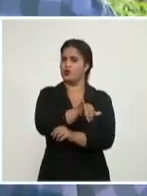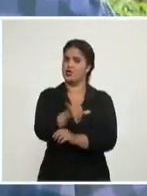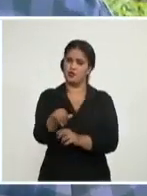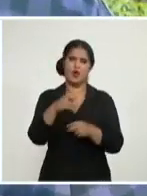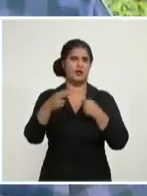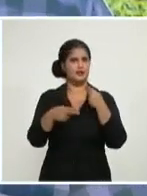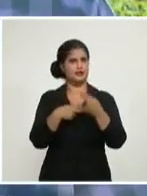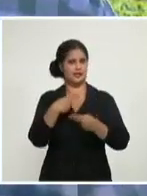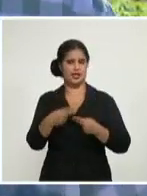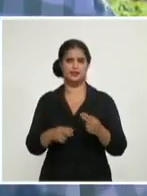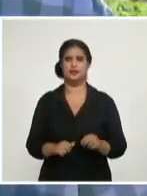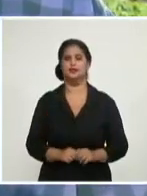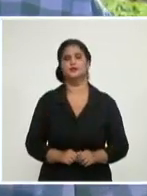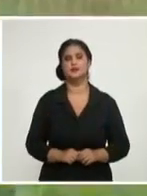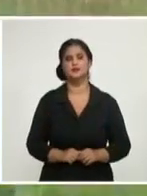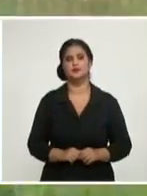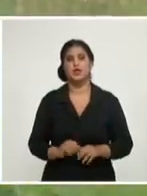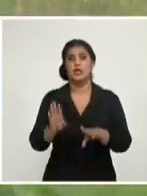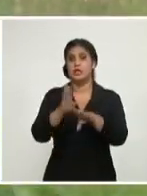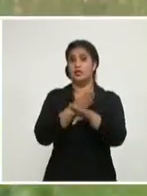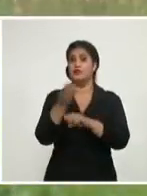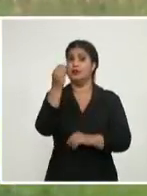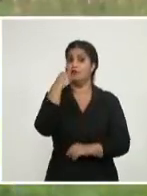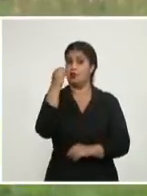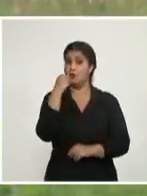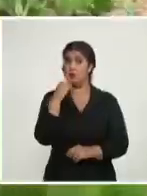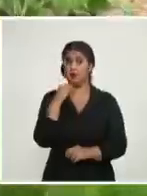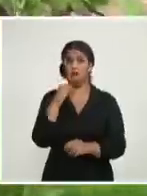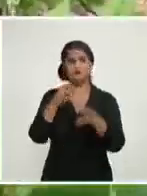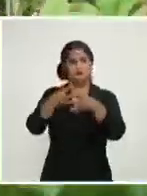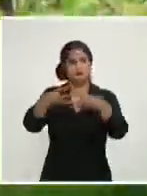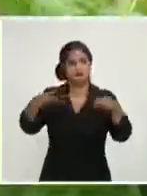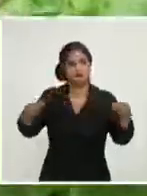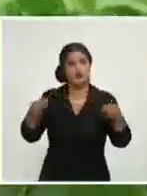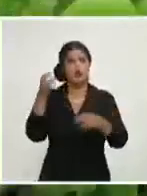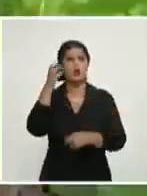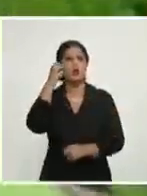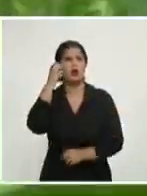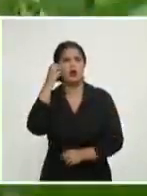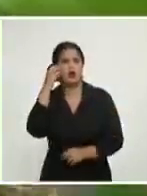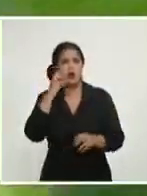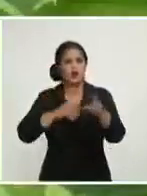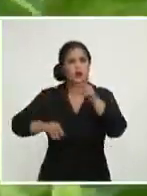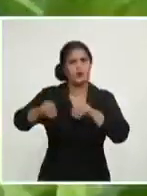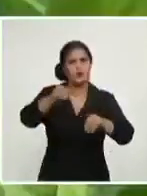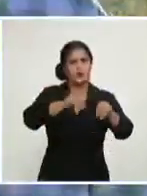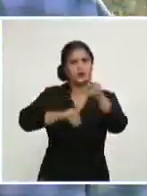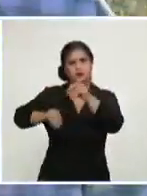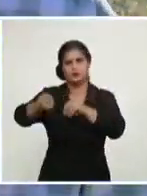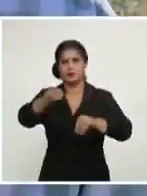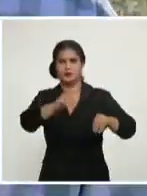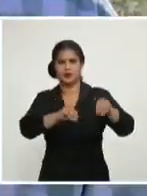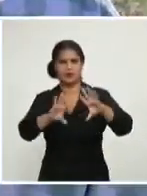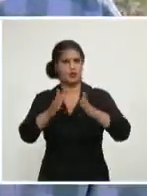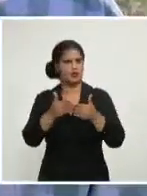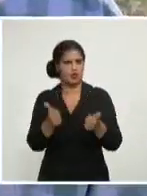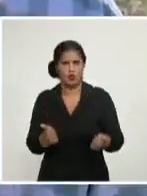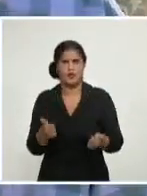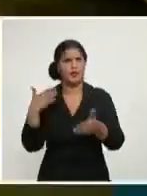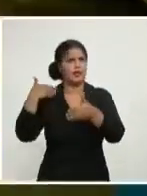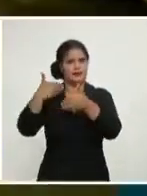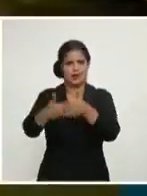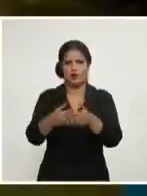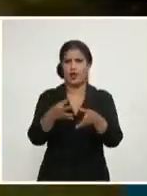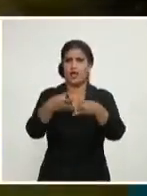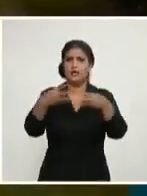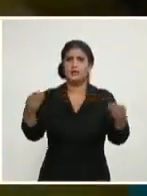en la calabaza y lo uso en el boniato. Y hasta ahora estamos dando resultados en todos los cultivos. Hoy tenemos 20 hectáreas sembradas de frijoles y en estos momentos no tenemos ningún problema con lo que es la